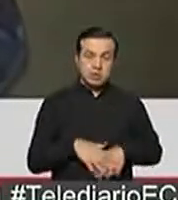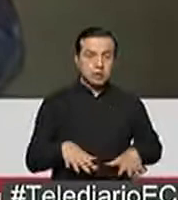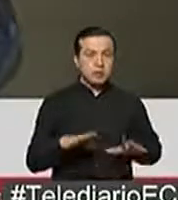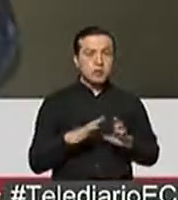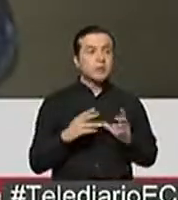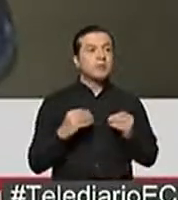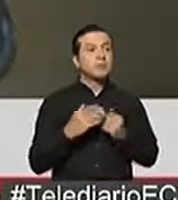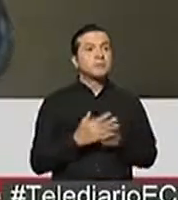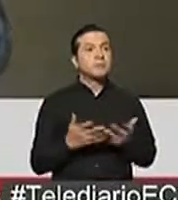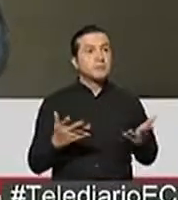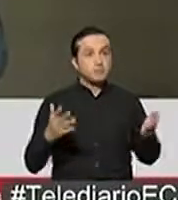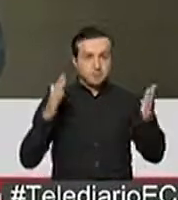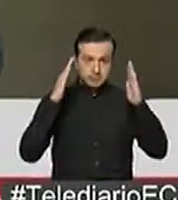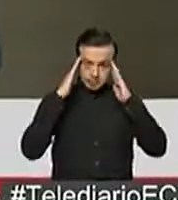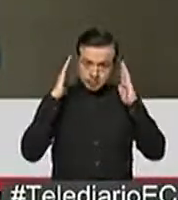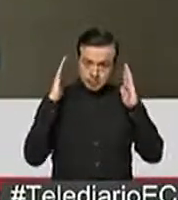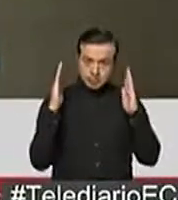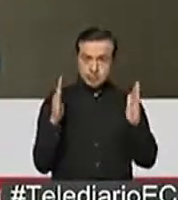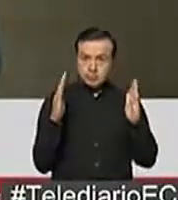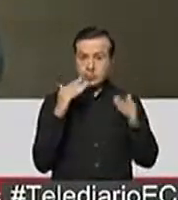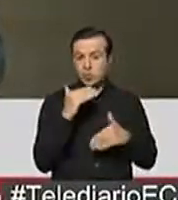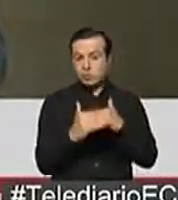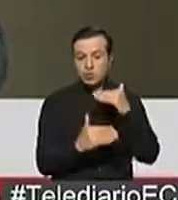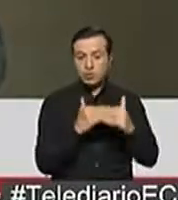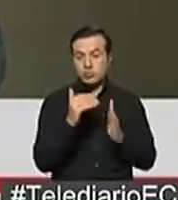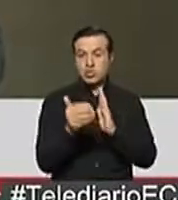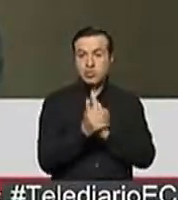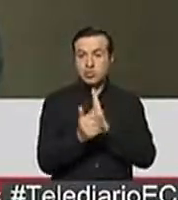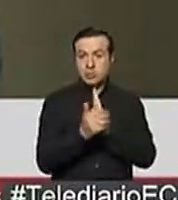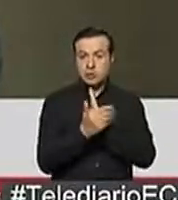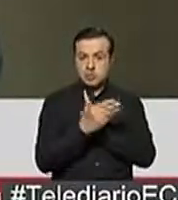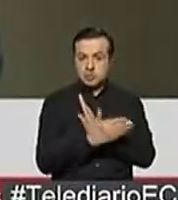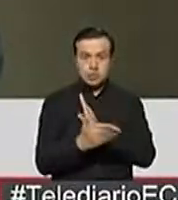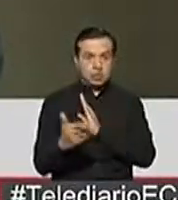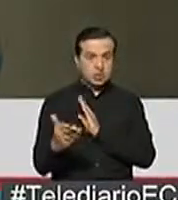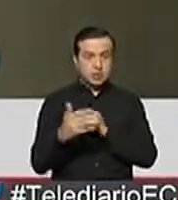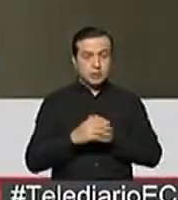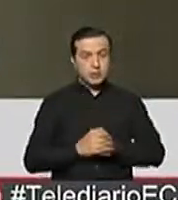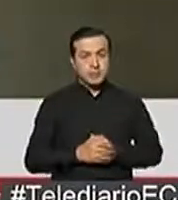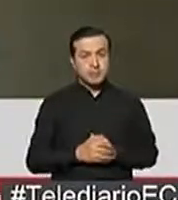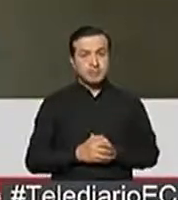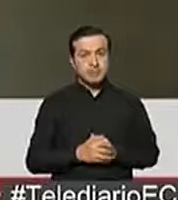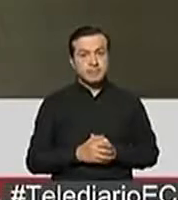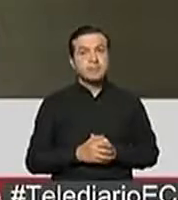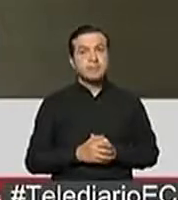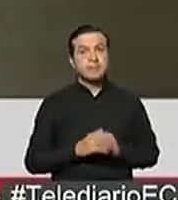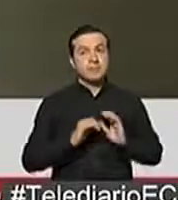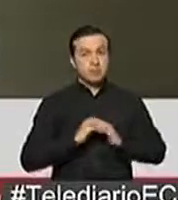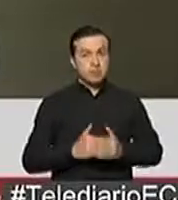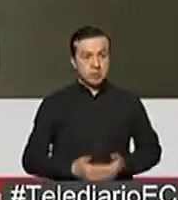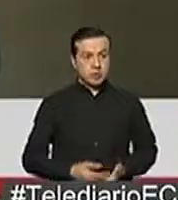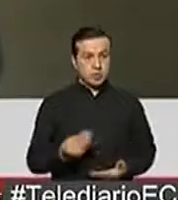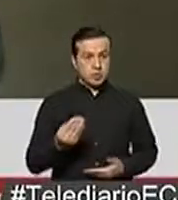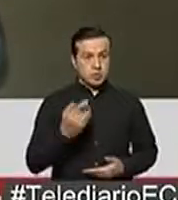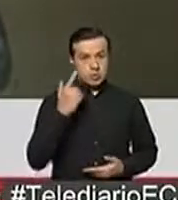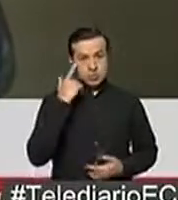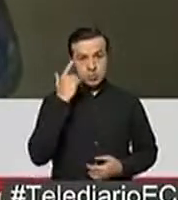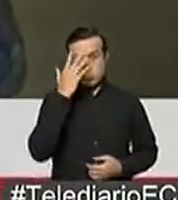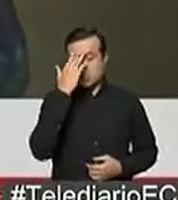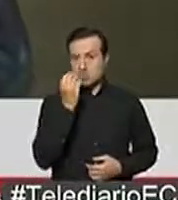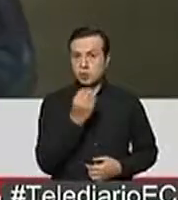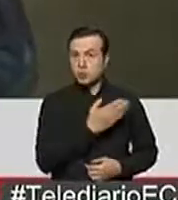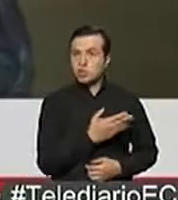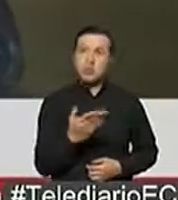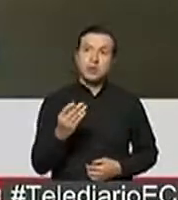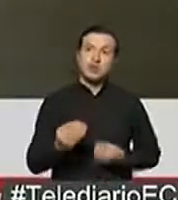Salud, enfocado a este proceso de capacitación en este sector para los embarazos adolescentes. Buenos días, doctor. ¿Qué es lo